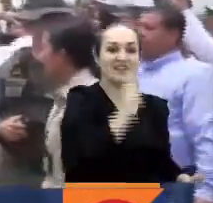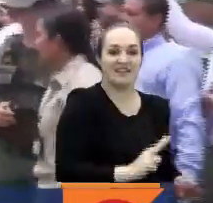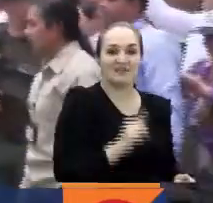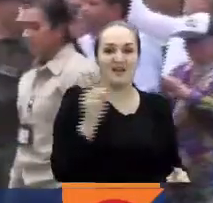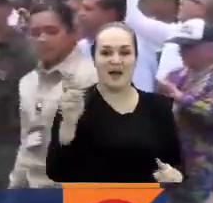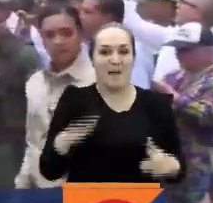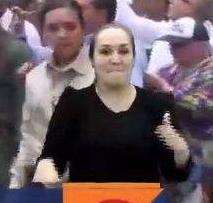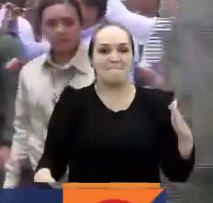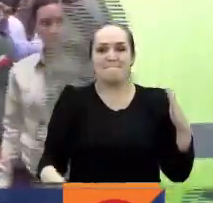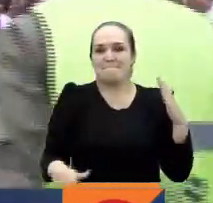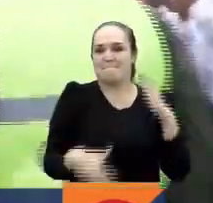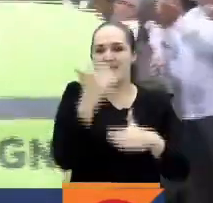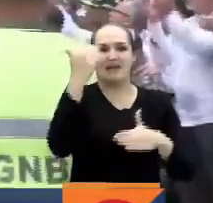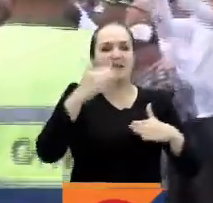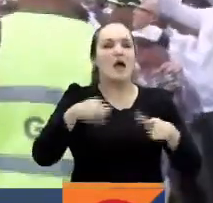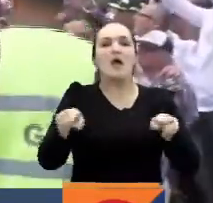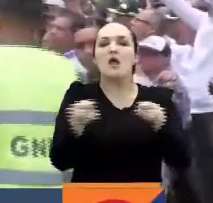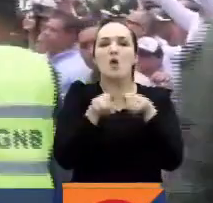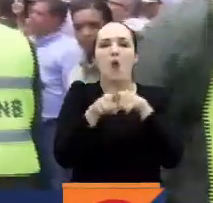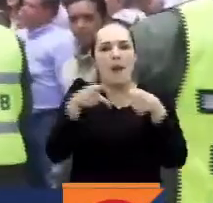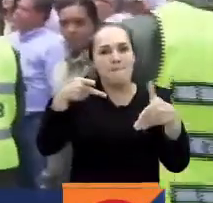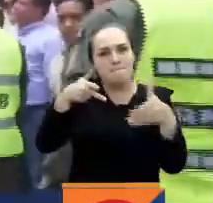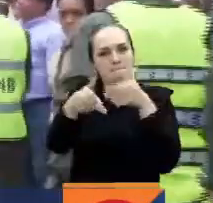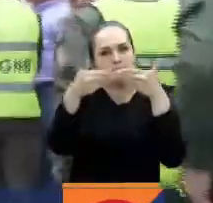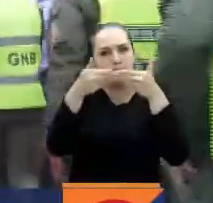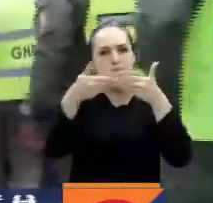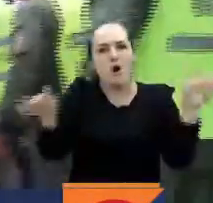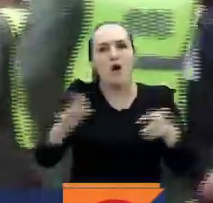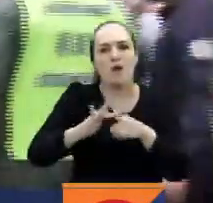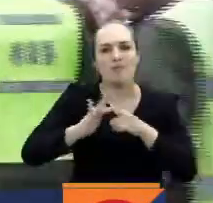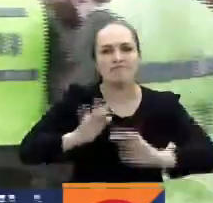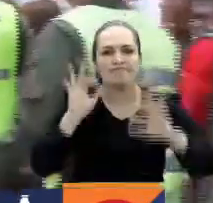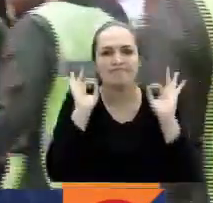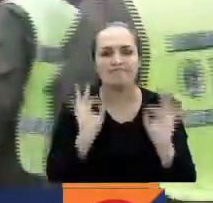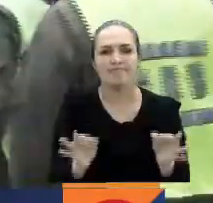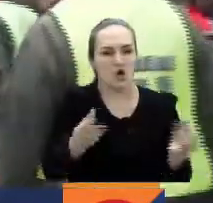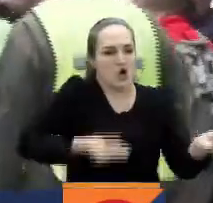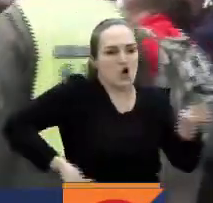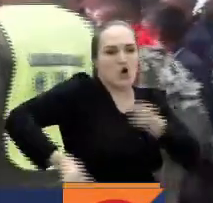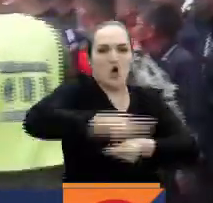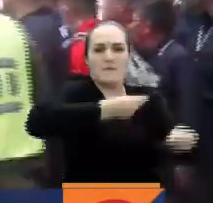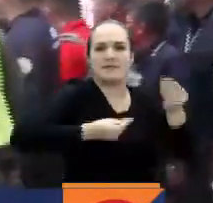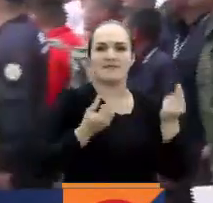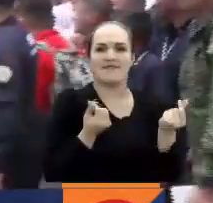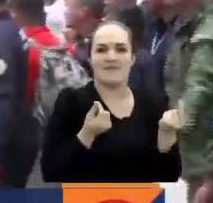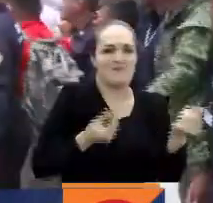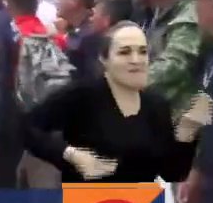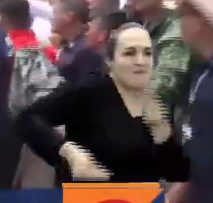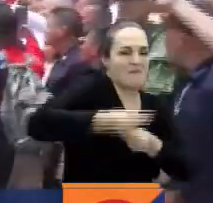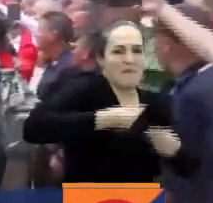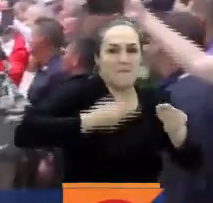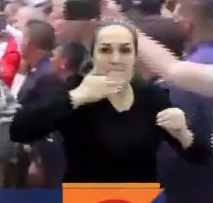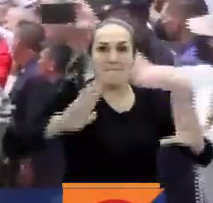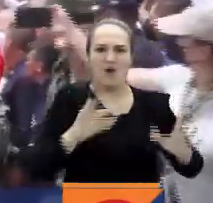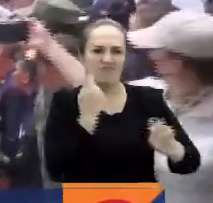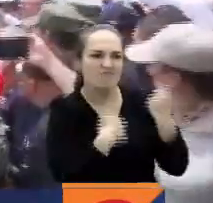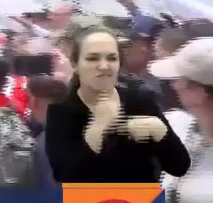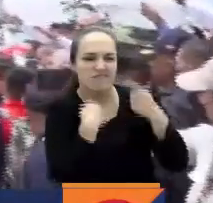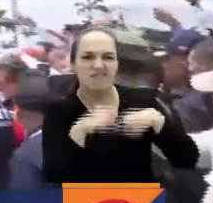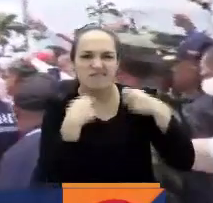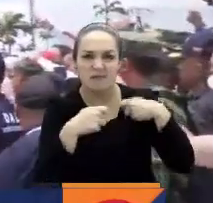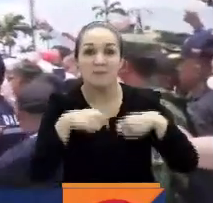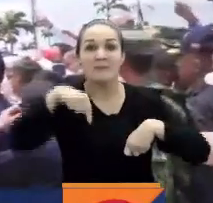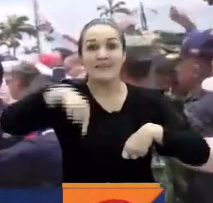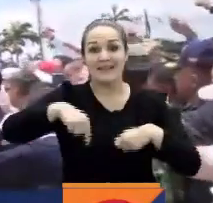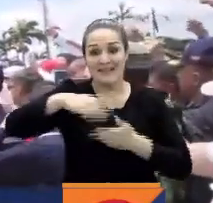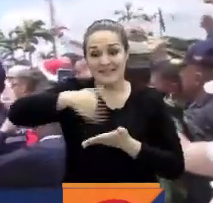así, mejor materializando este intercambio comercial y económico. Aquí en el CENAF, en el Centro Nacional de